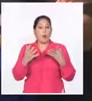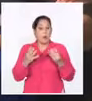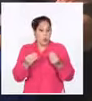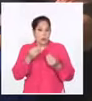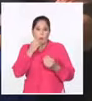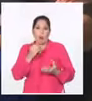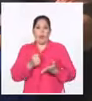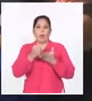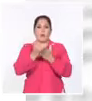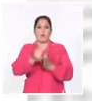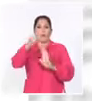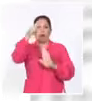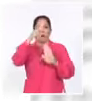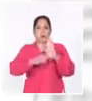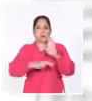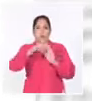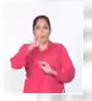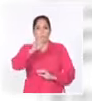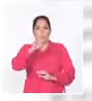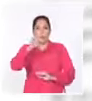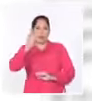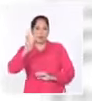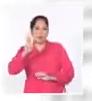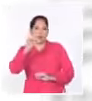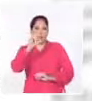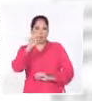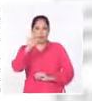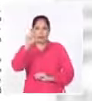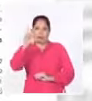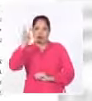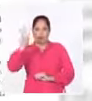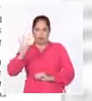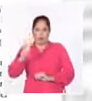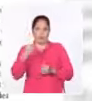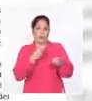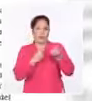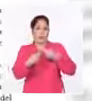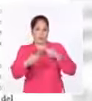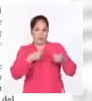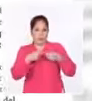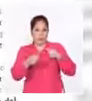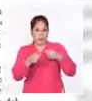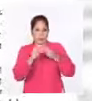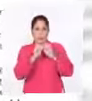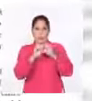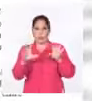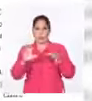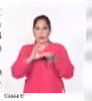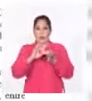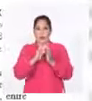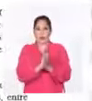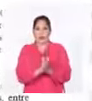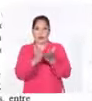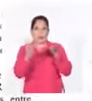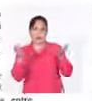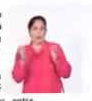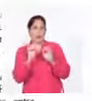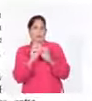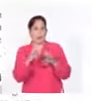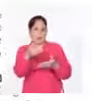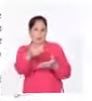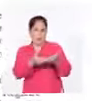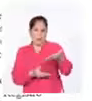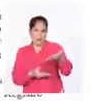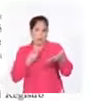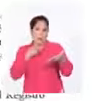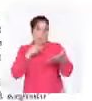contribuir la resolución 93 de 2023 del Ministerio de Comercio Interior, que se publicó días atrás en la Gaceta Oficial y